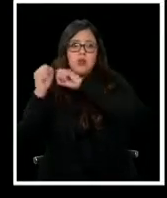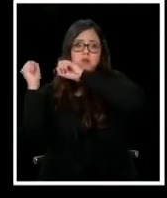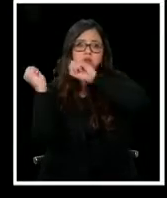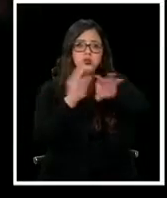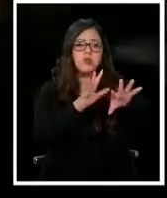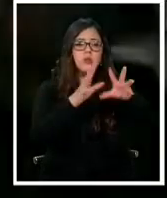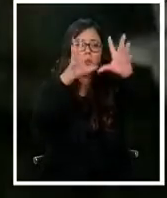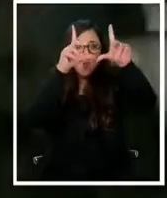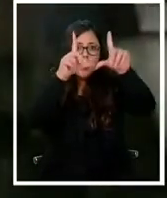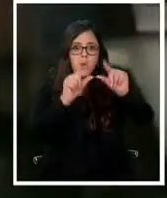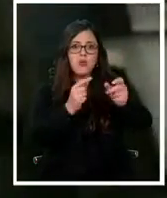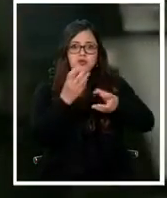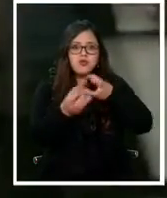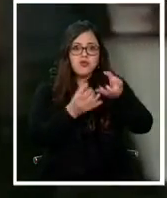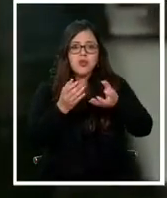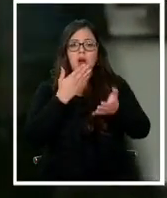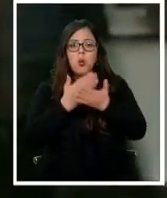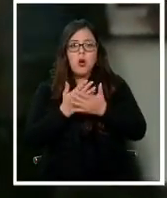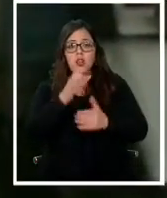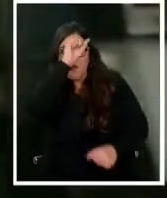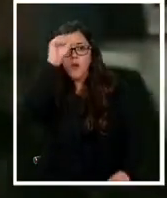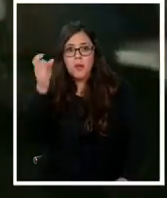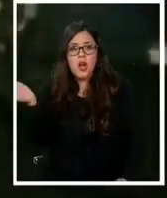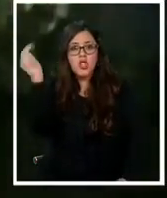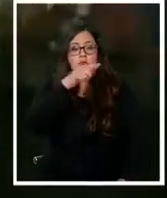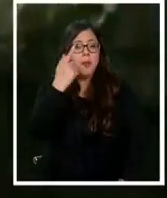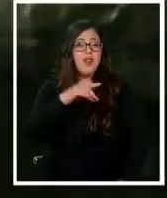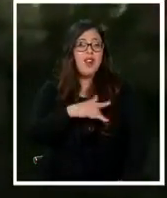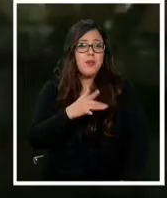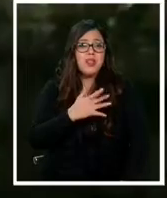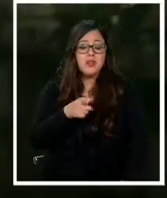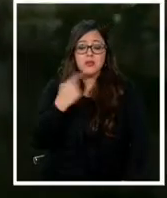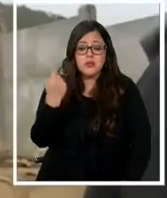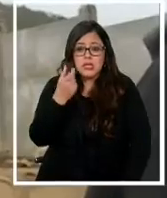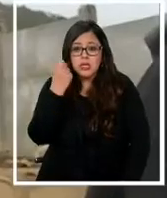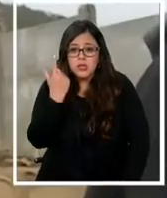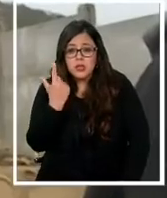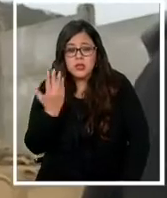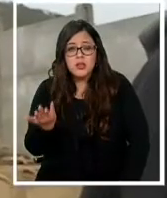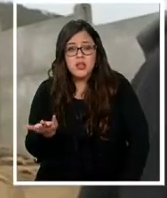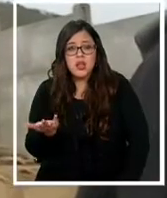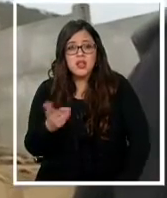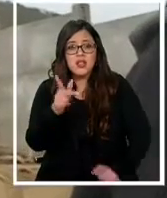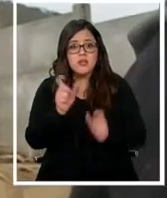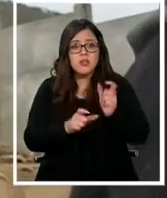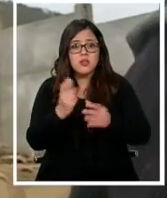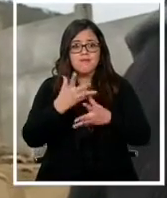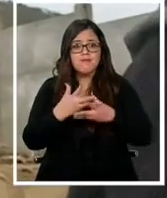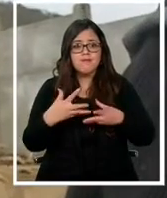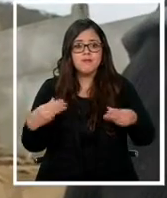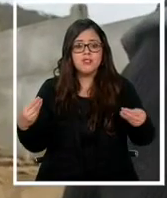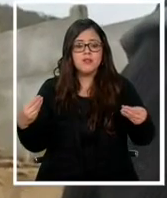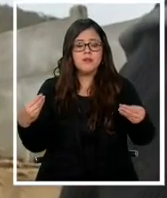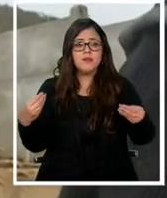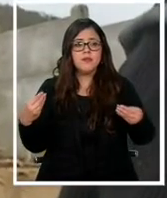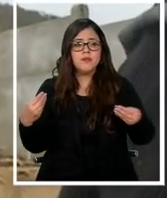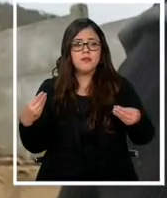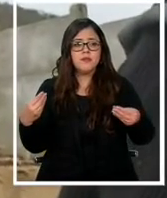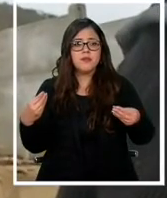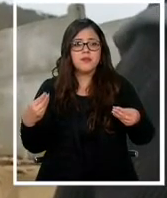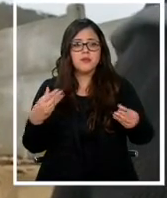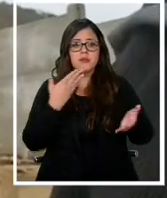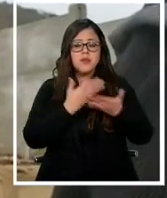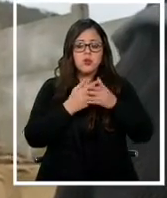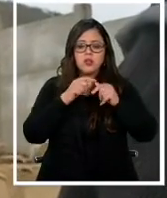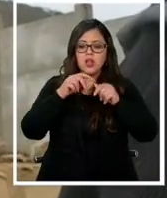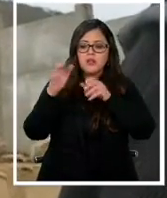hasta que llegara bombero. Lamentablemente al rato después nos enteramos que habían personas desaparecidas y cuando